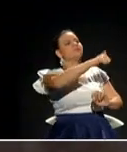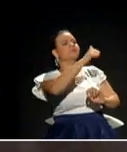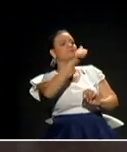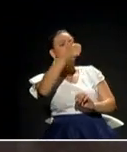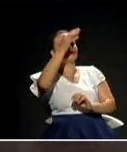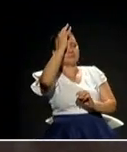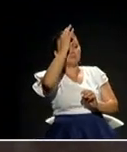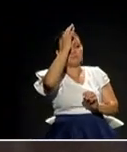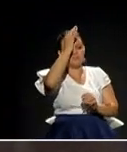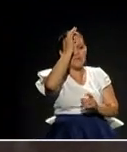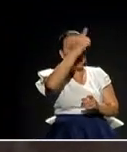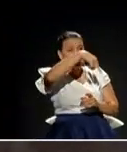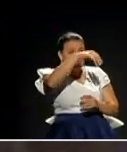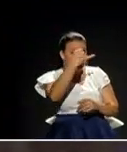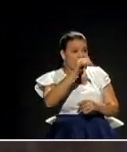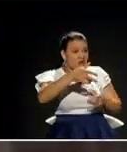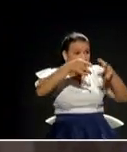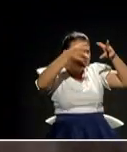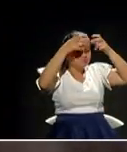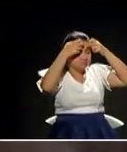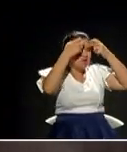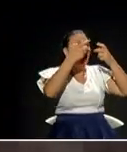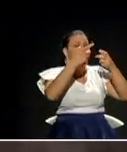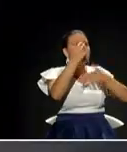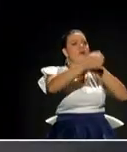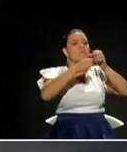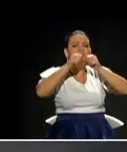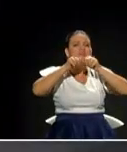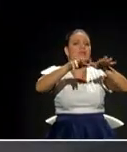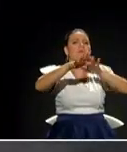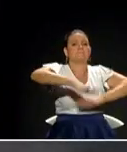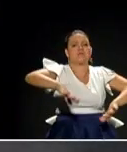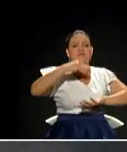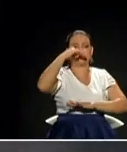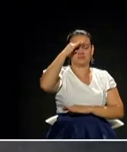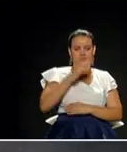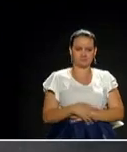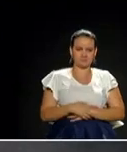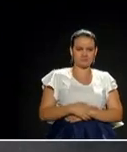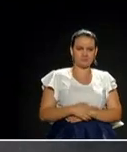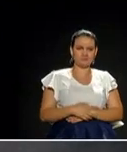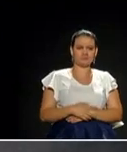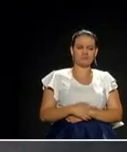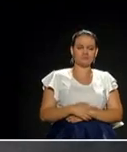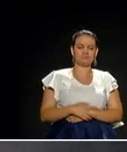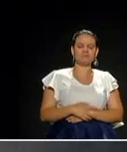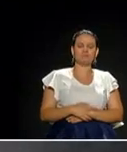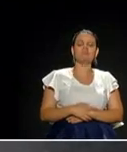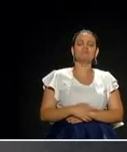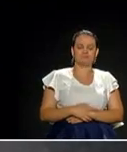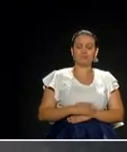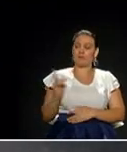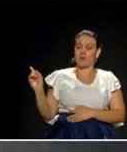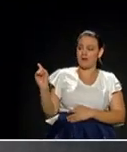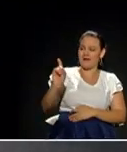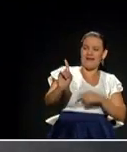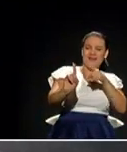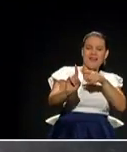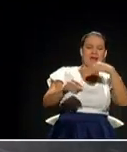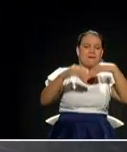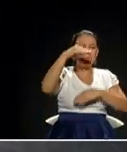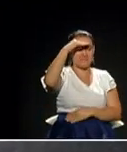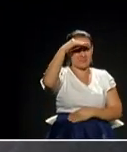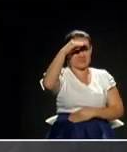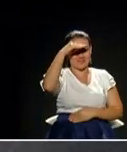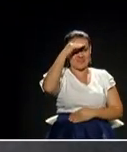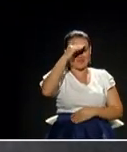y conocimiento abarque en el territorio bien tiempo entonces de elegir la pregunta para el candidato víctor correa ahí tiene